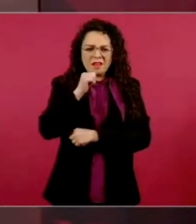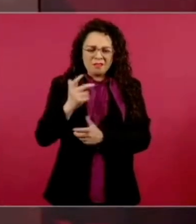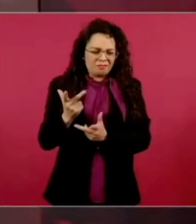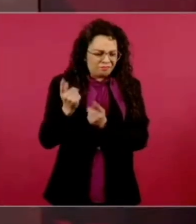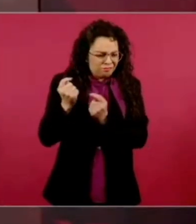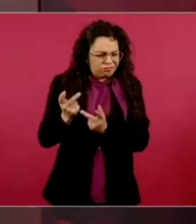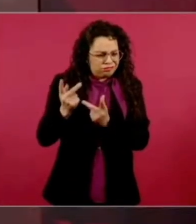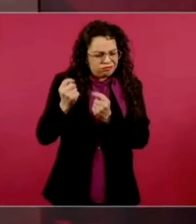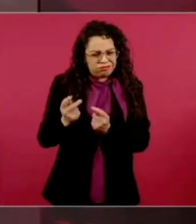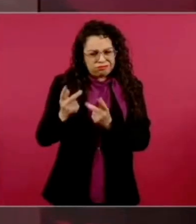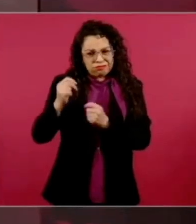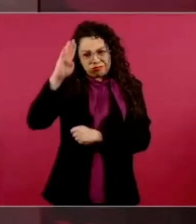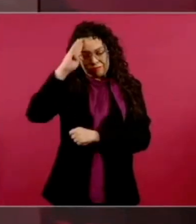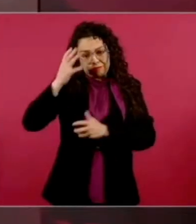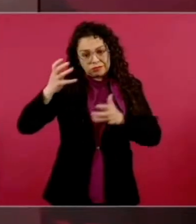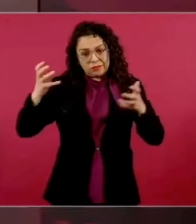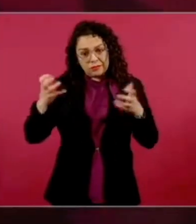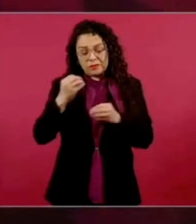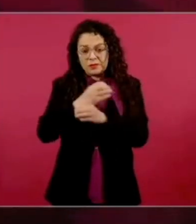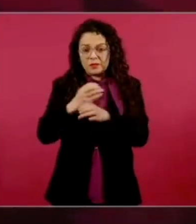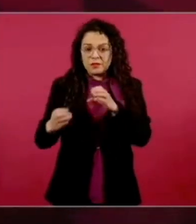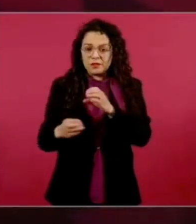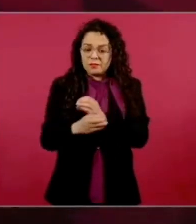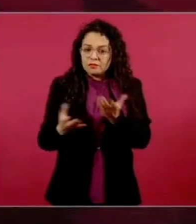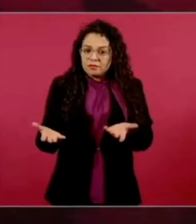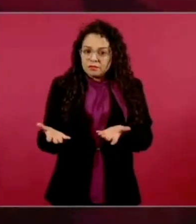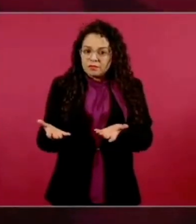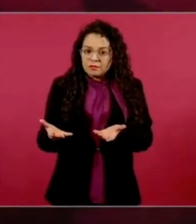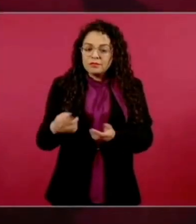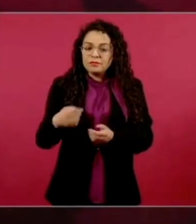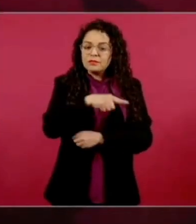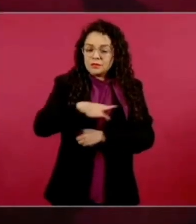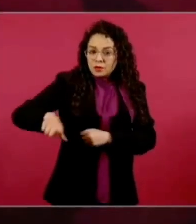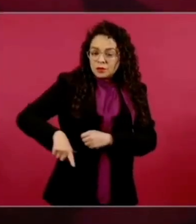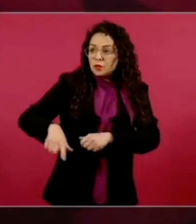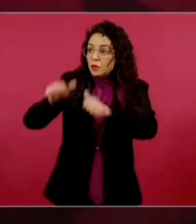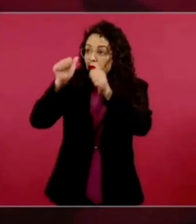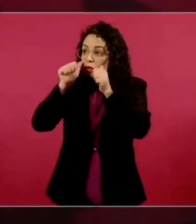estuviese al servicio de sus intereses.